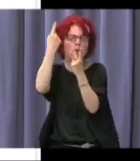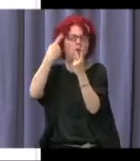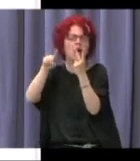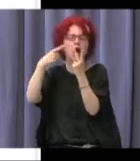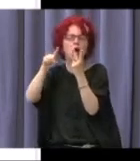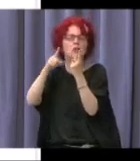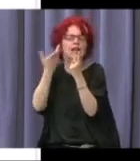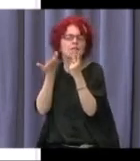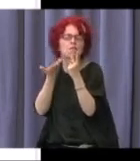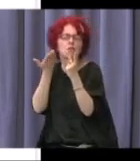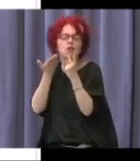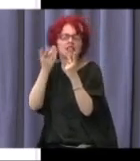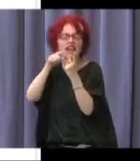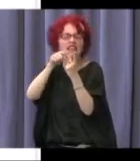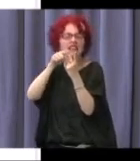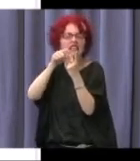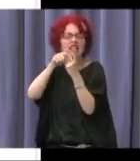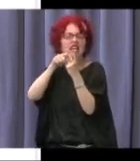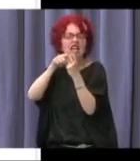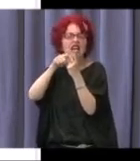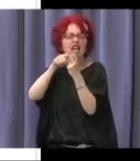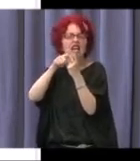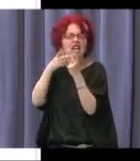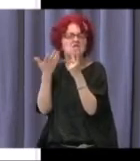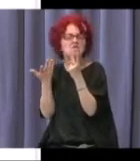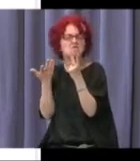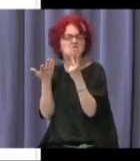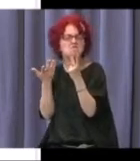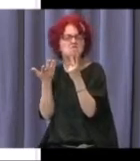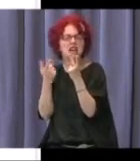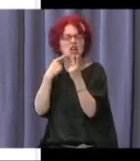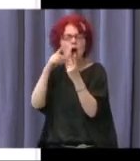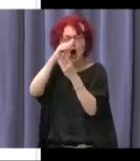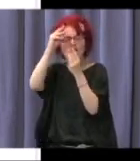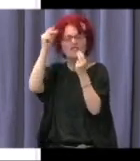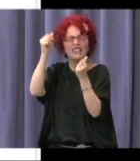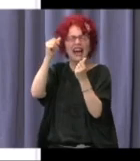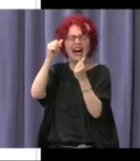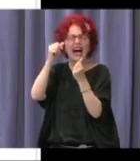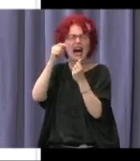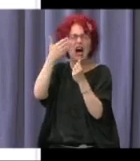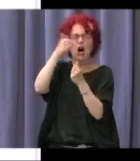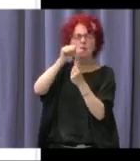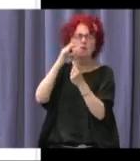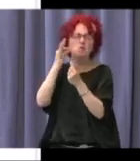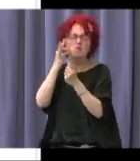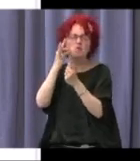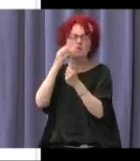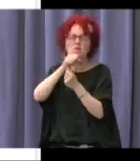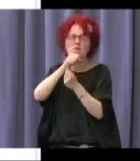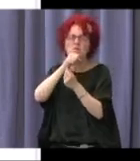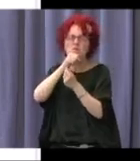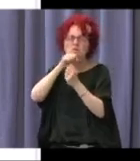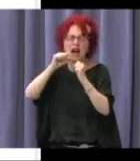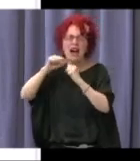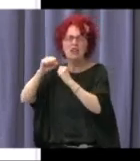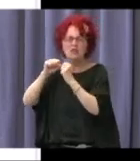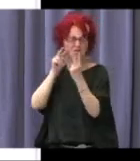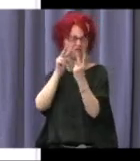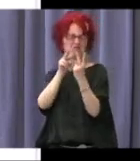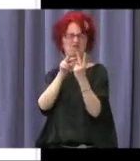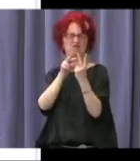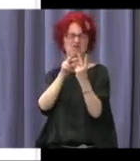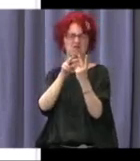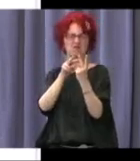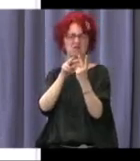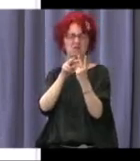se sostenga el mundo, que ha sido cuidar de las personas mayores y menores. Oye, pero como esto no estaba remunerado, no está en la enciclopedia, nadie ha hablado de esto, ¿vale? Y